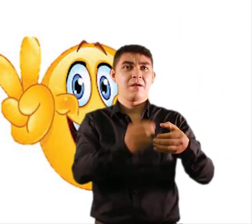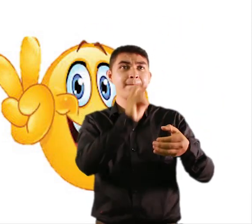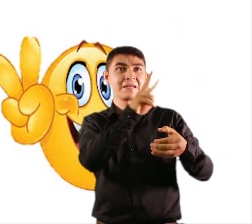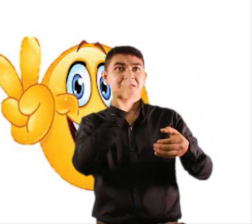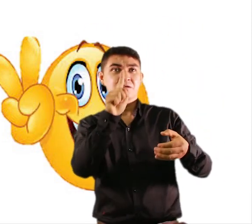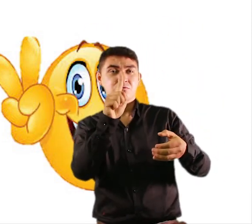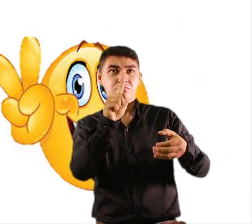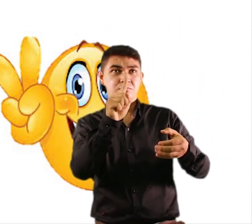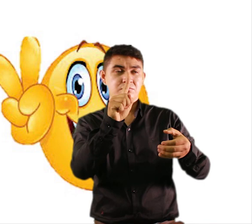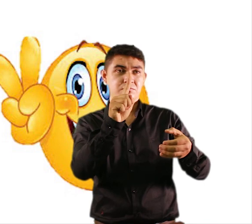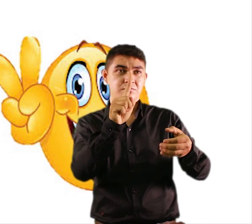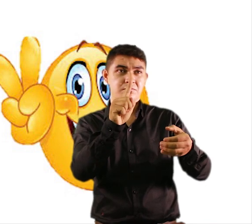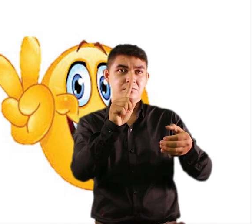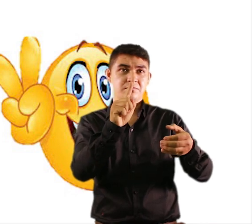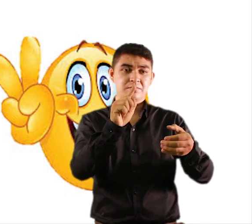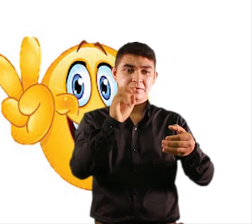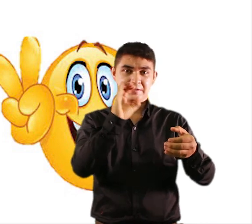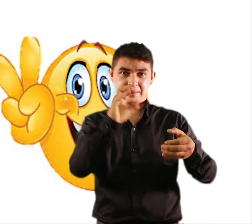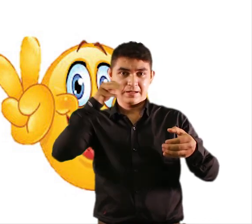20 centímetros.